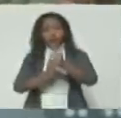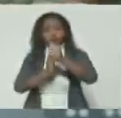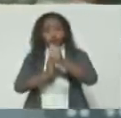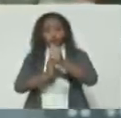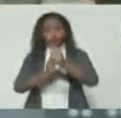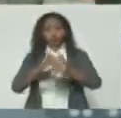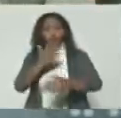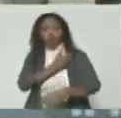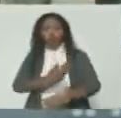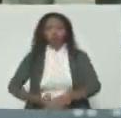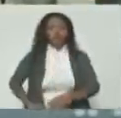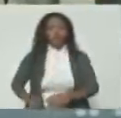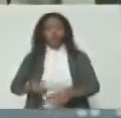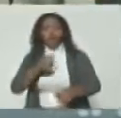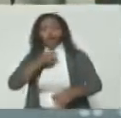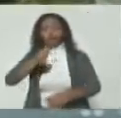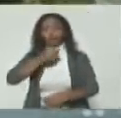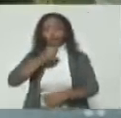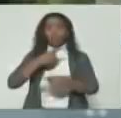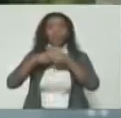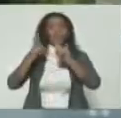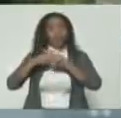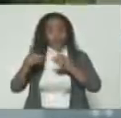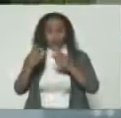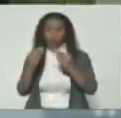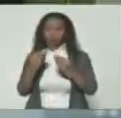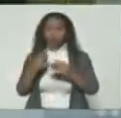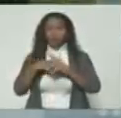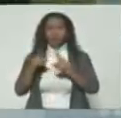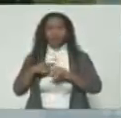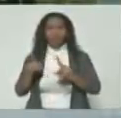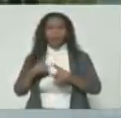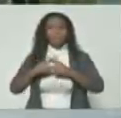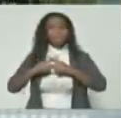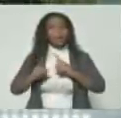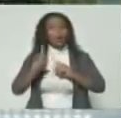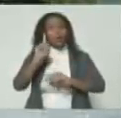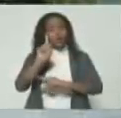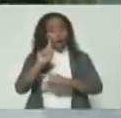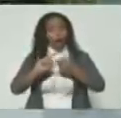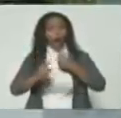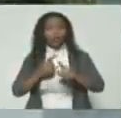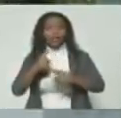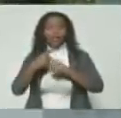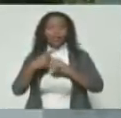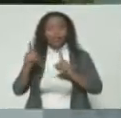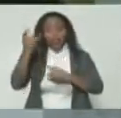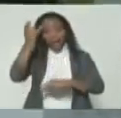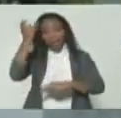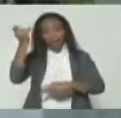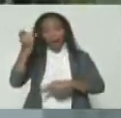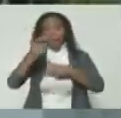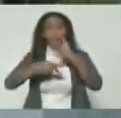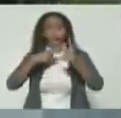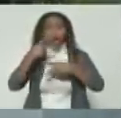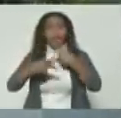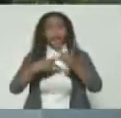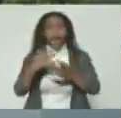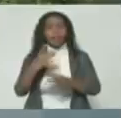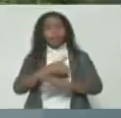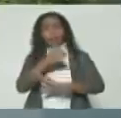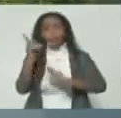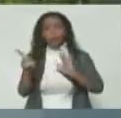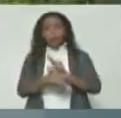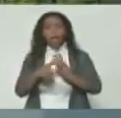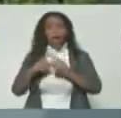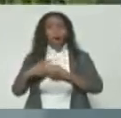los dueños de los medios, que tenemos muchas diferencias con ellos. Pero una cosa es que tengamos diferencias ideológicas, políticas, diplomáticas,